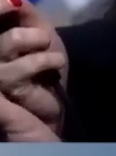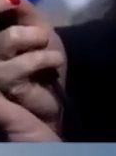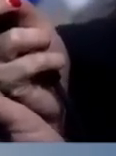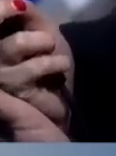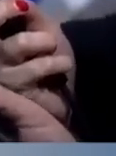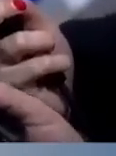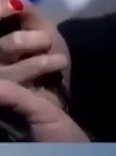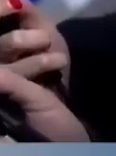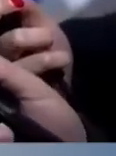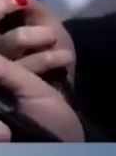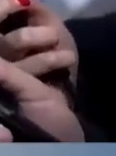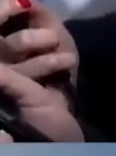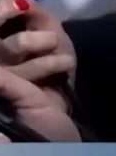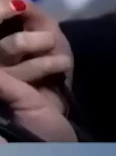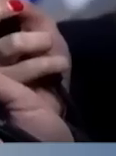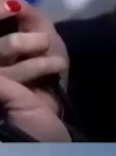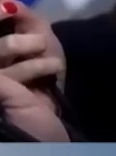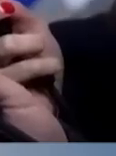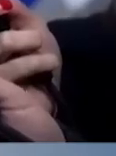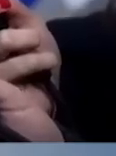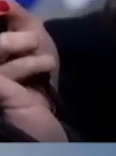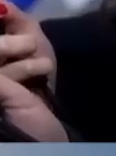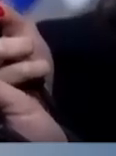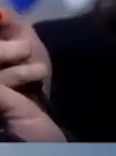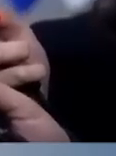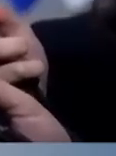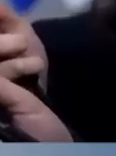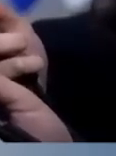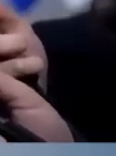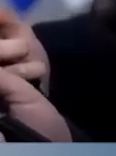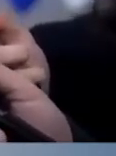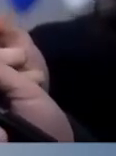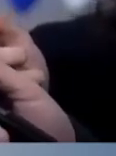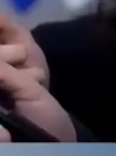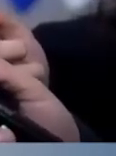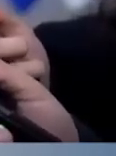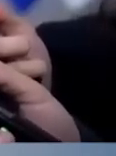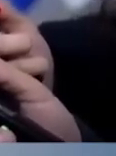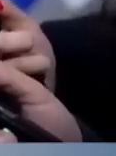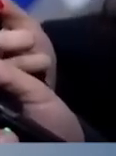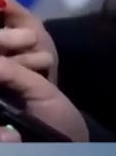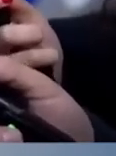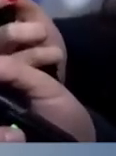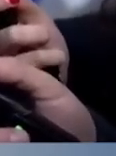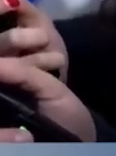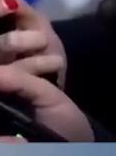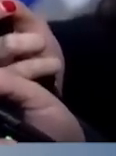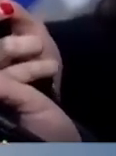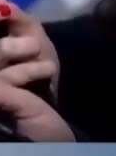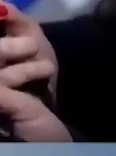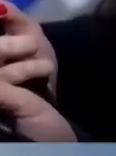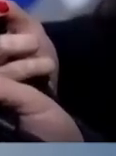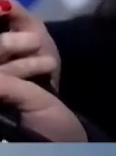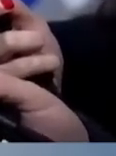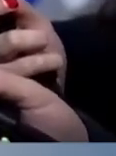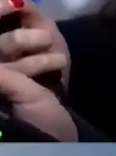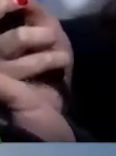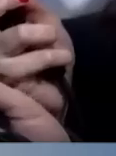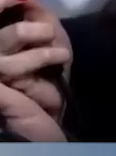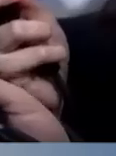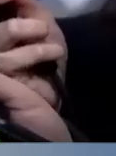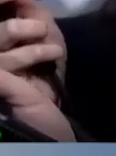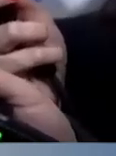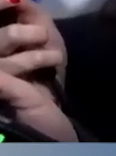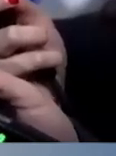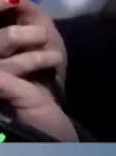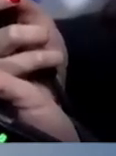Esa es la persona la que está condecorando el presidente habría que preguntarle a él Cuáles son los motivos de fondo para condecorar una